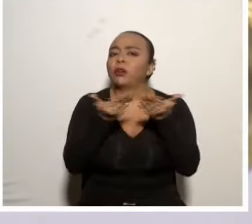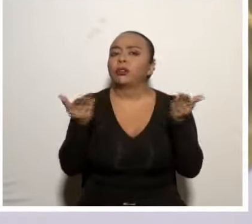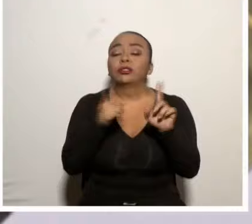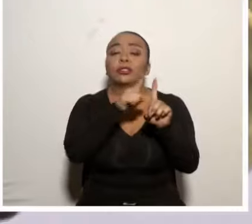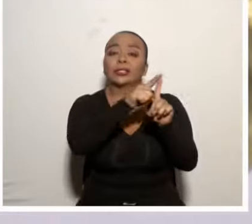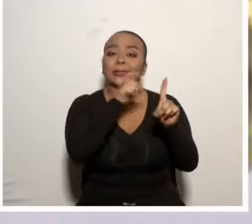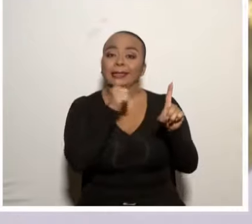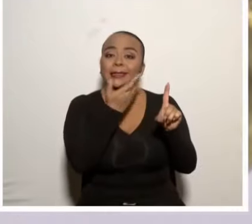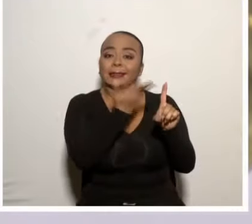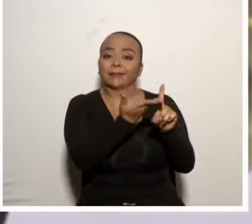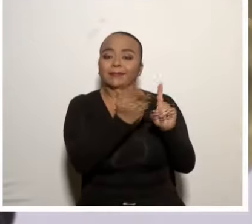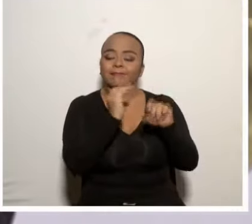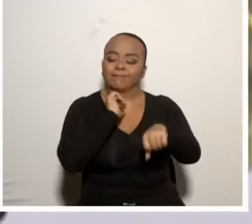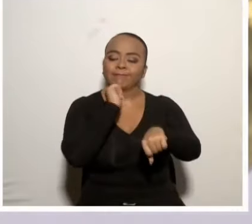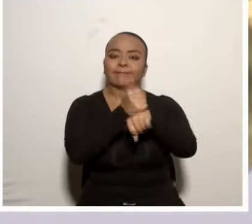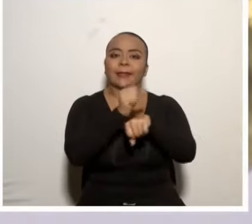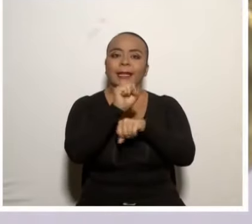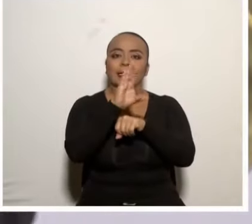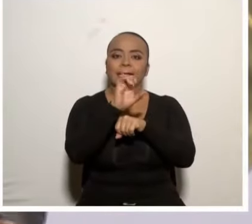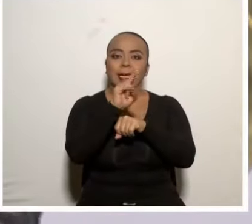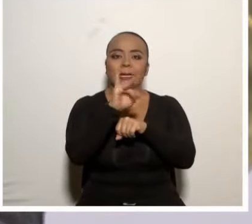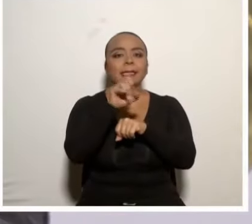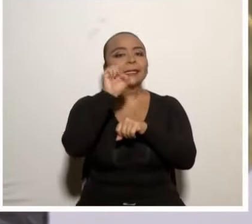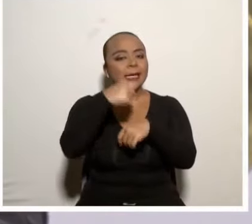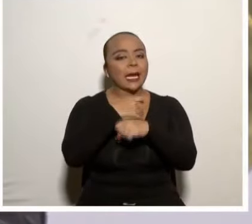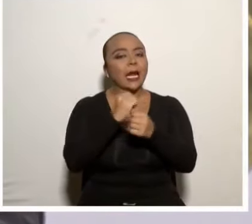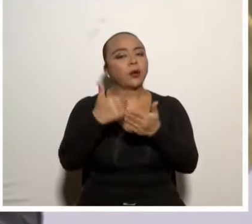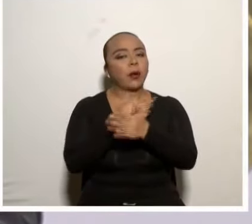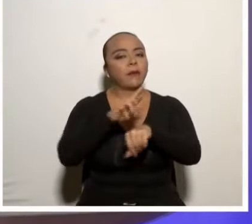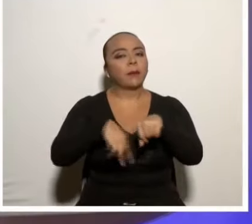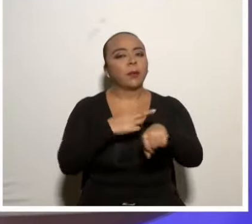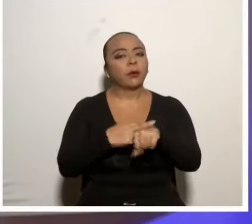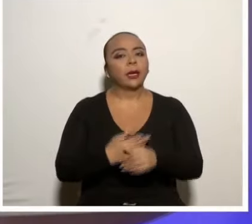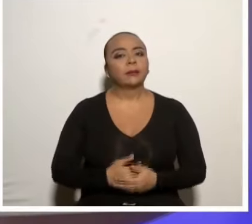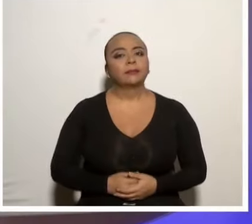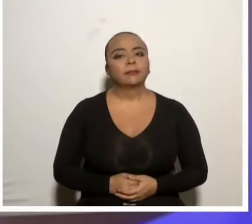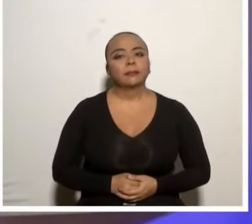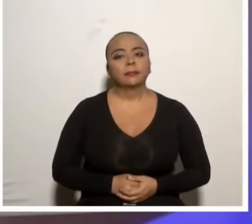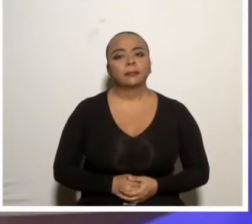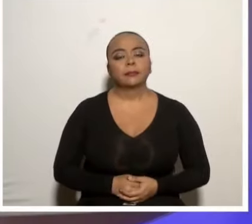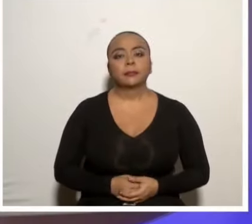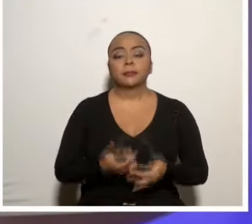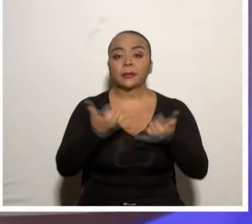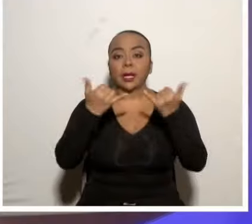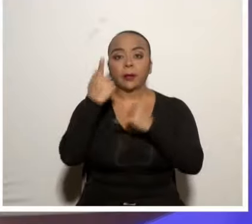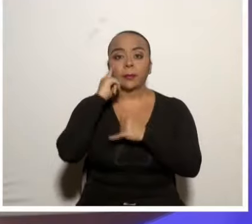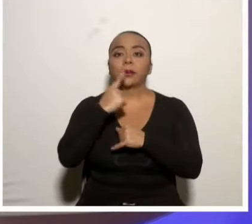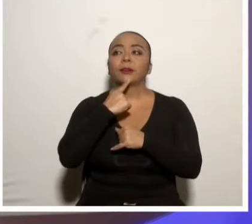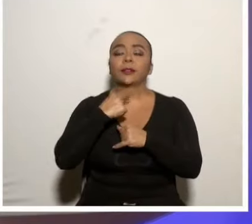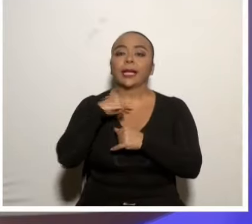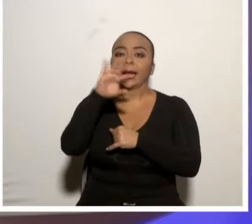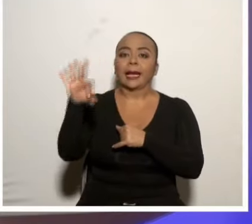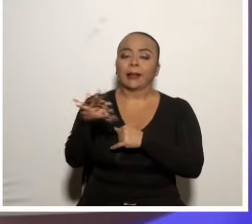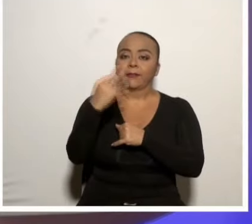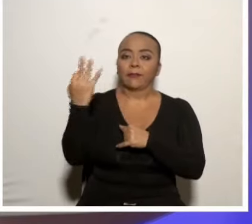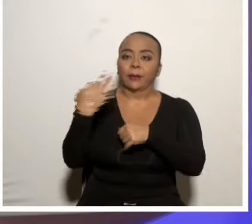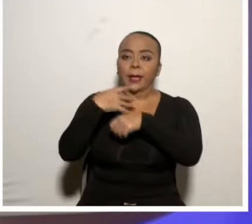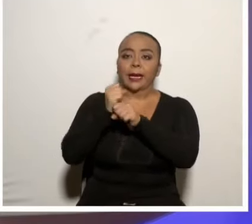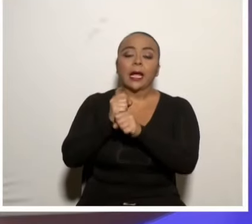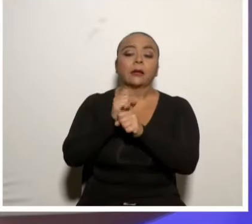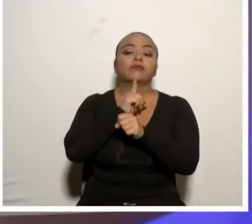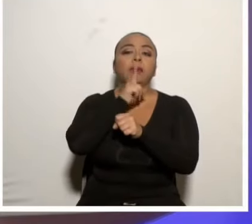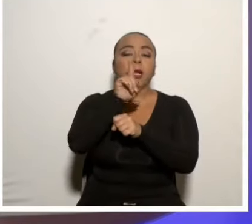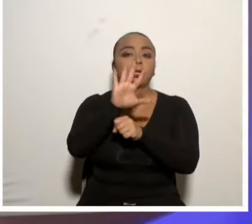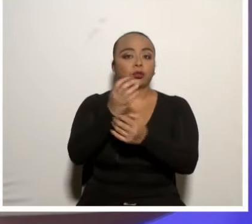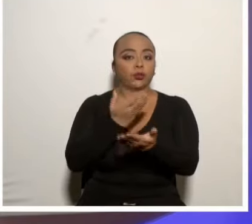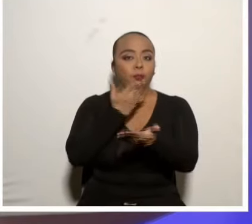que provienen precisamente de la instalación de escáneres que sí realizará Nueva República. Ahora, para que nos diga la forma en que hará realidad